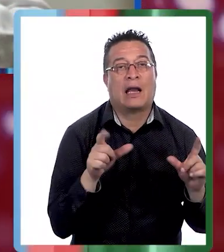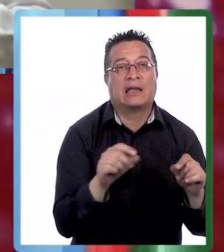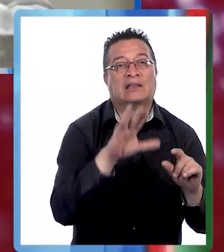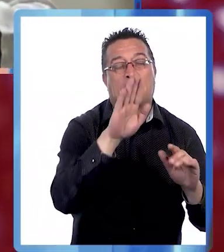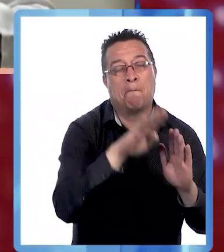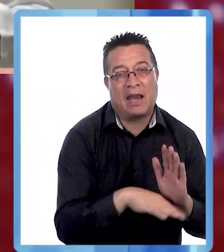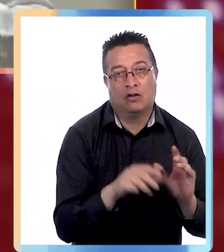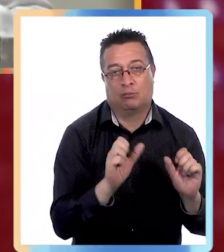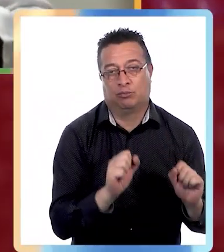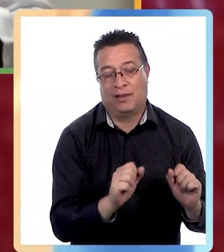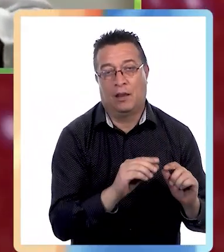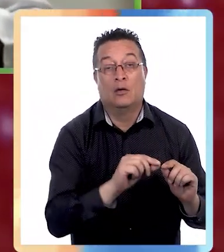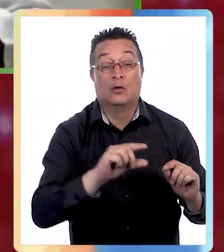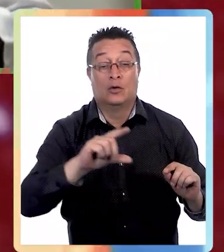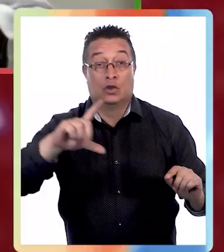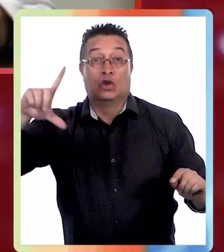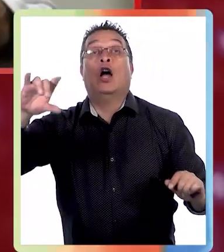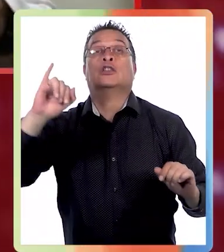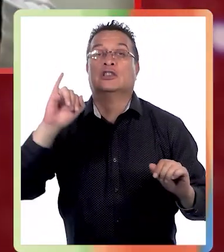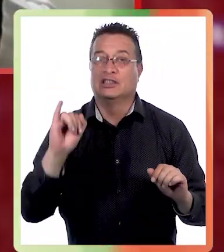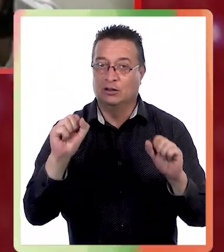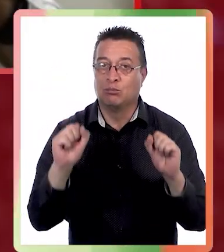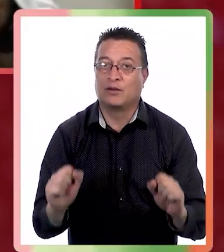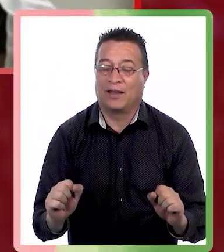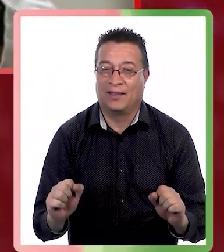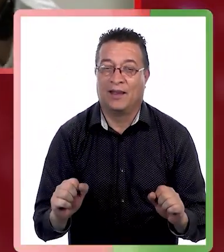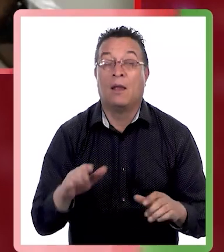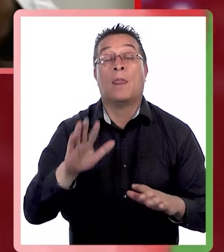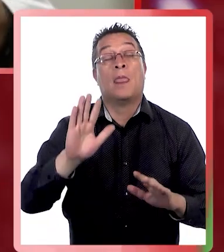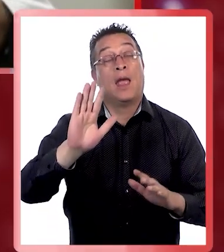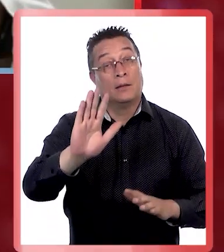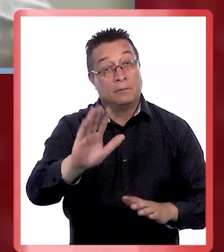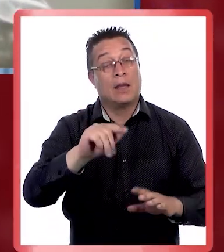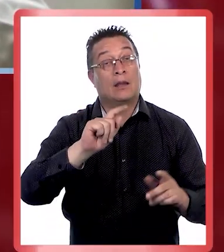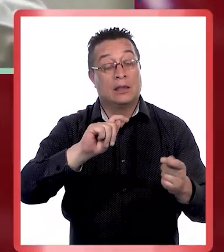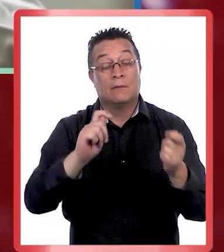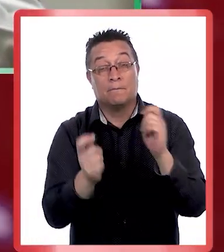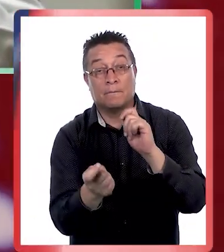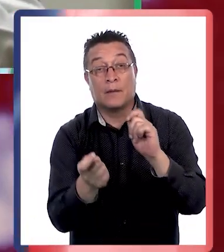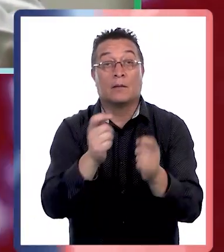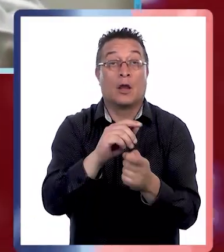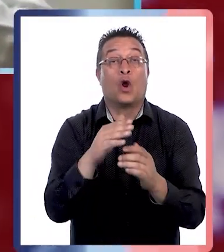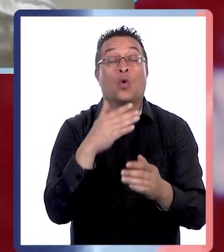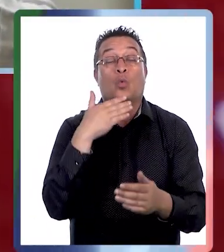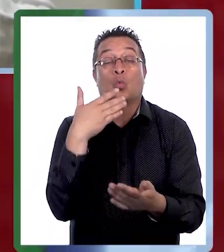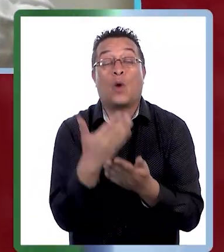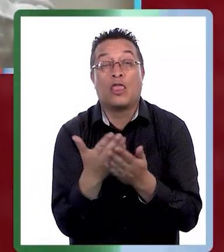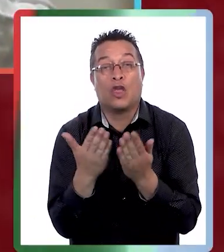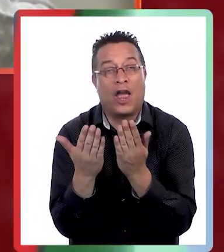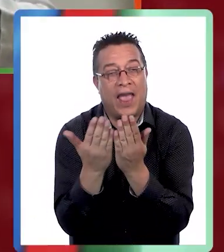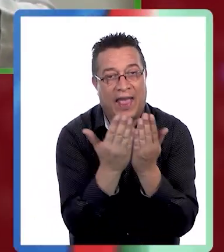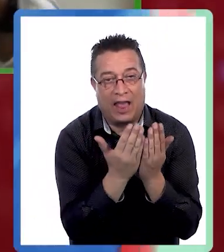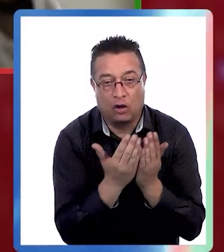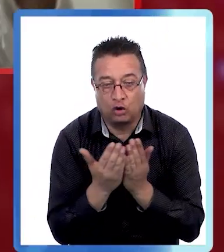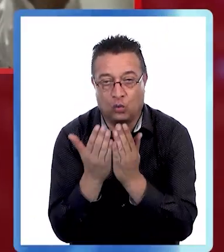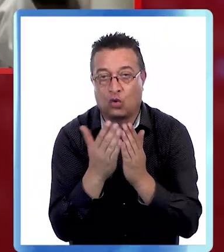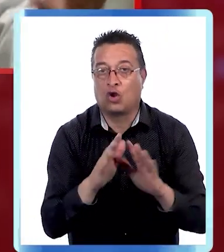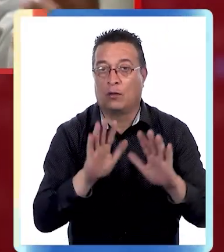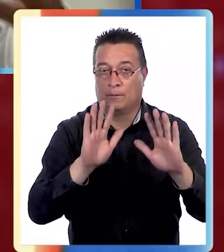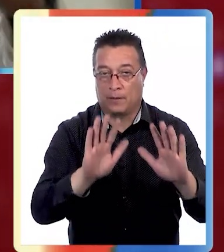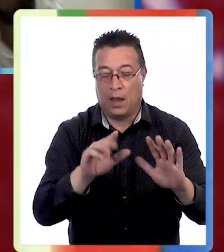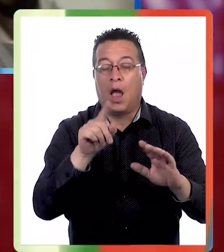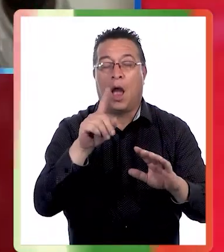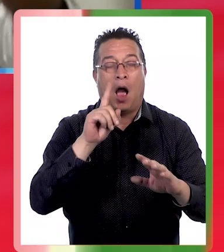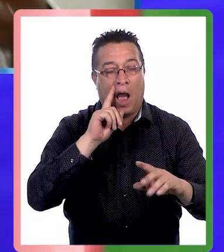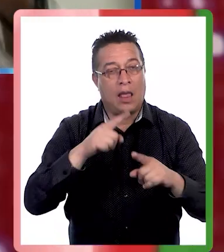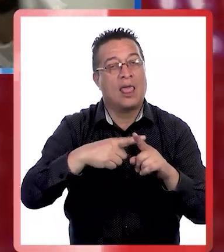tener. Y por lo tanto, es súper dinámico el momento de los estudios, y aquí hay